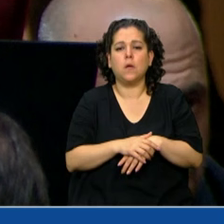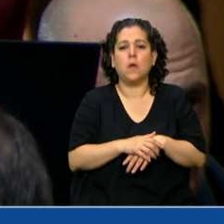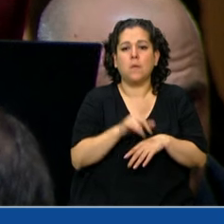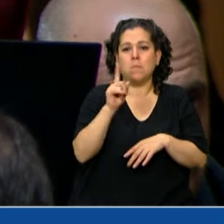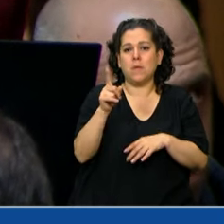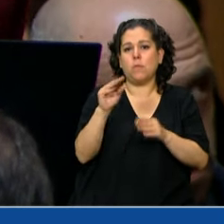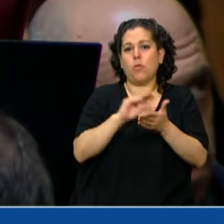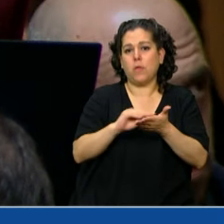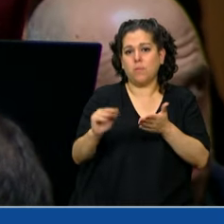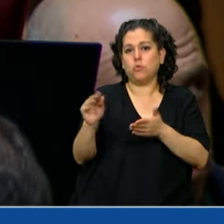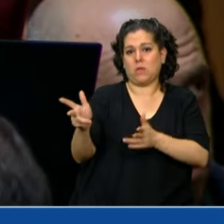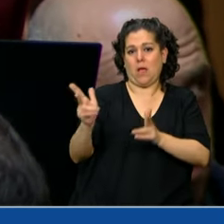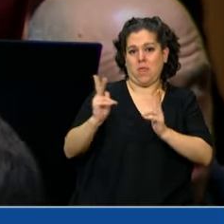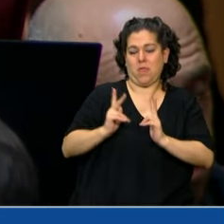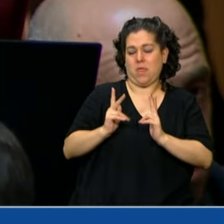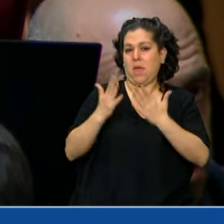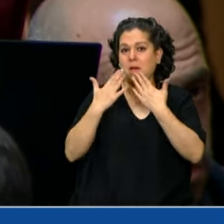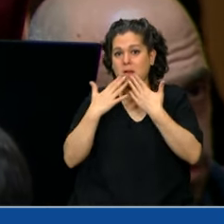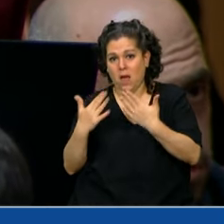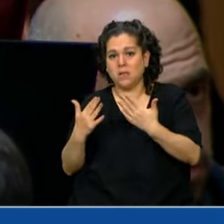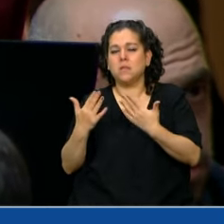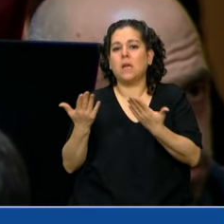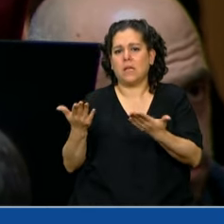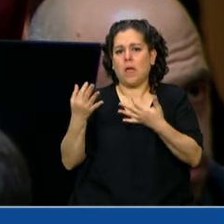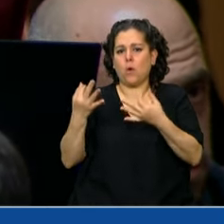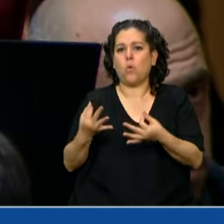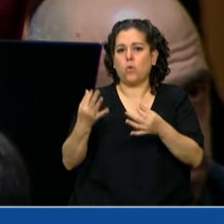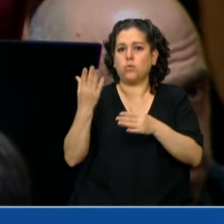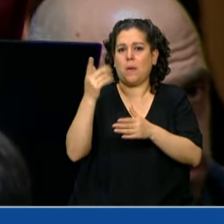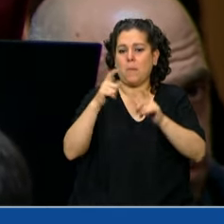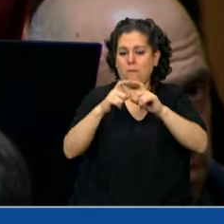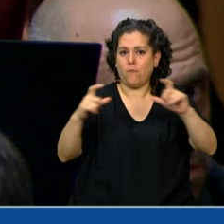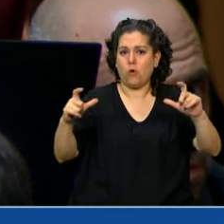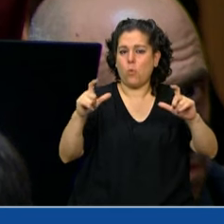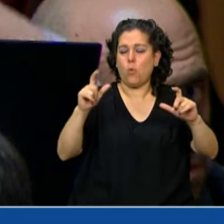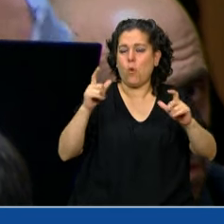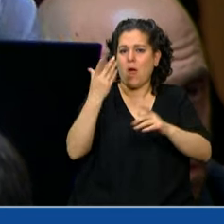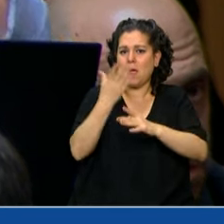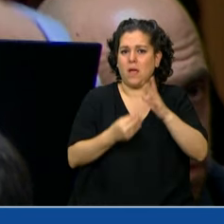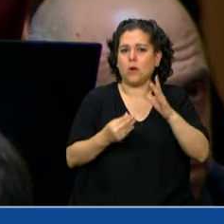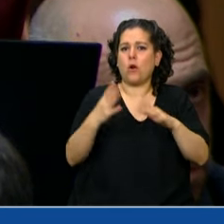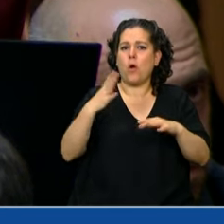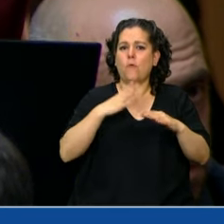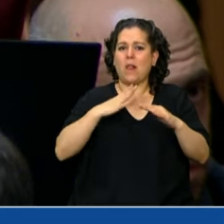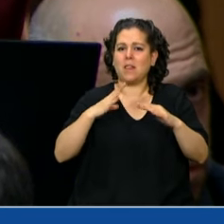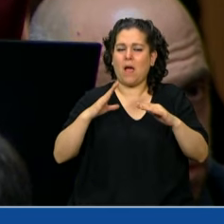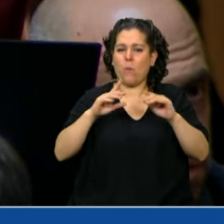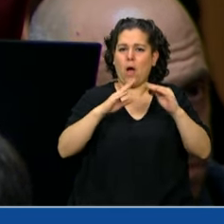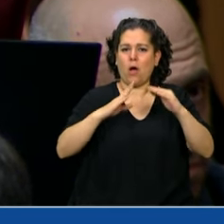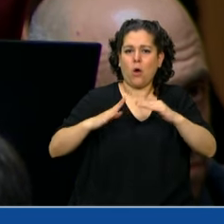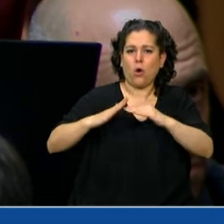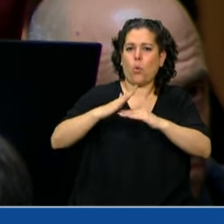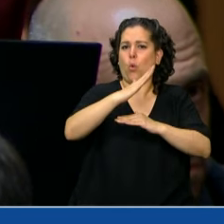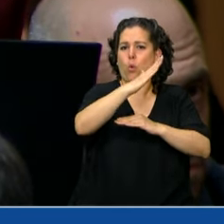diputada y agradezco es justamente de esa fórmula no generaba la curva que pretendíamos en el